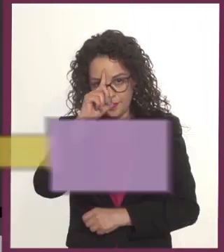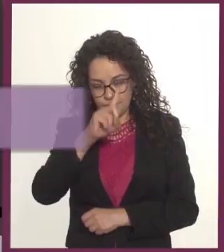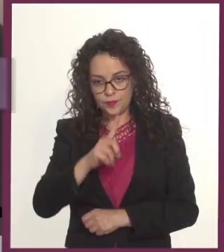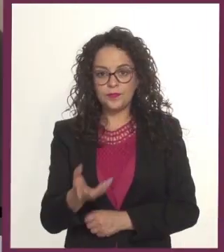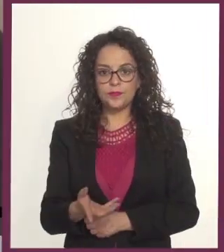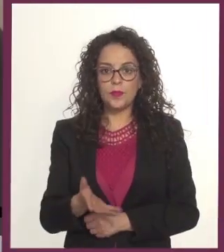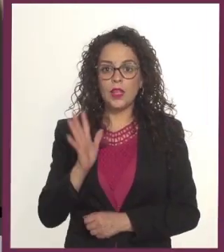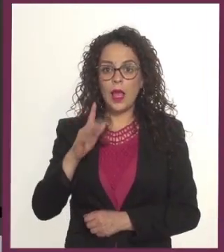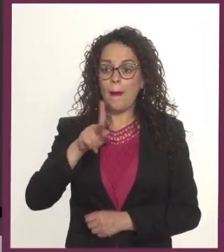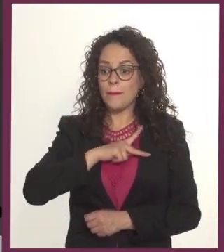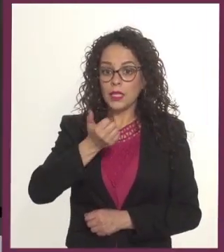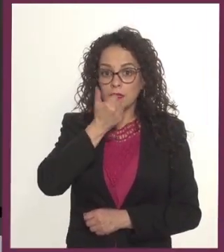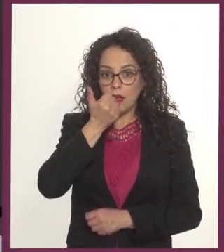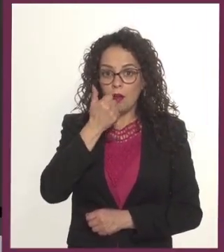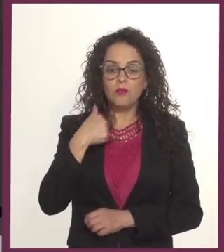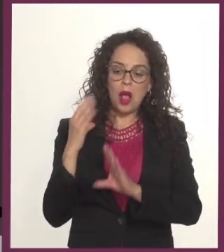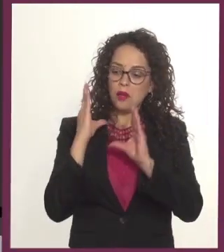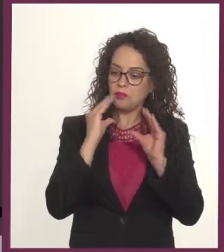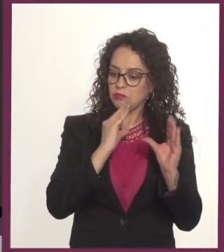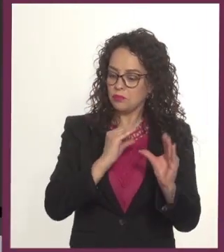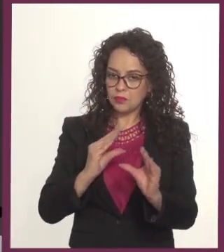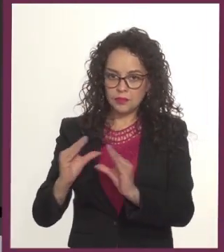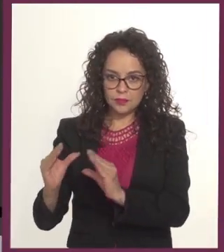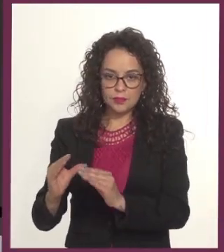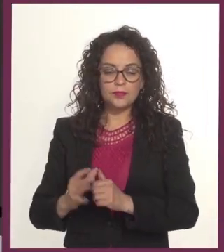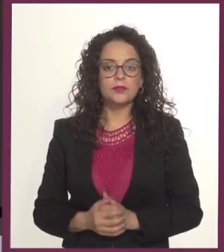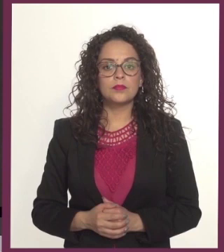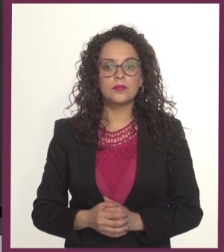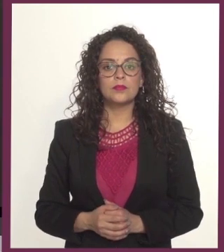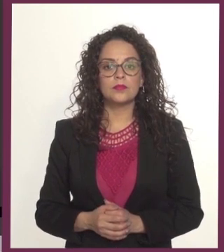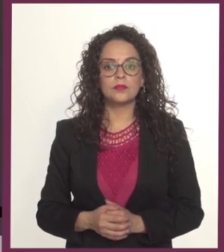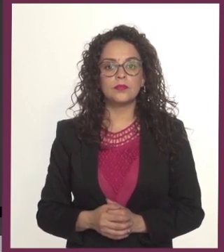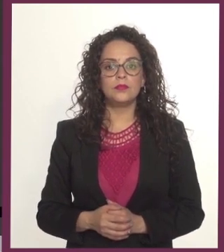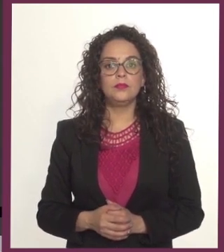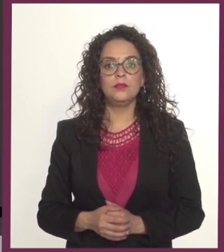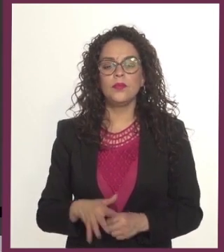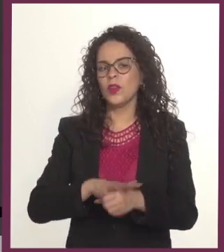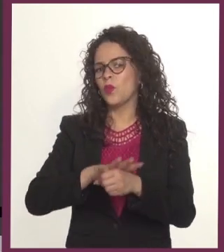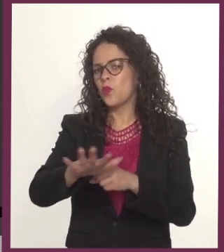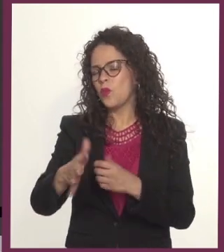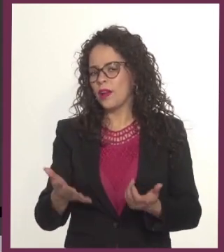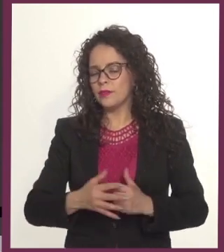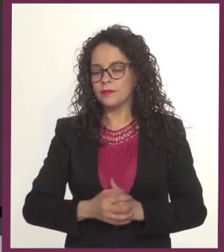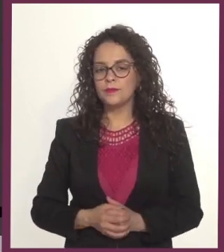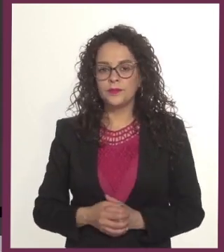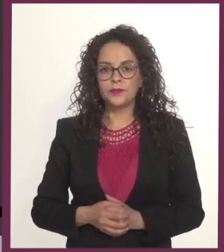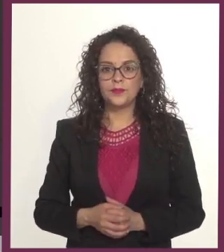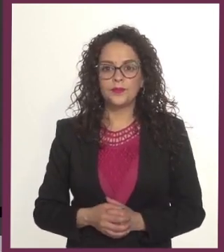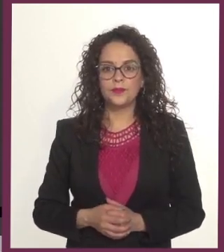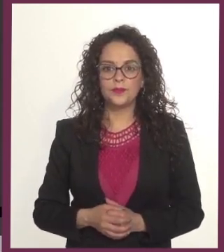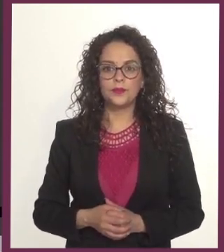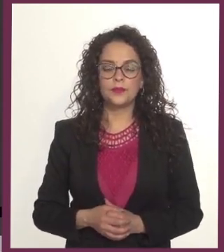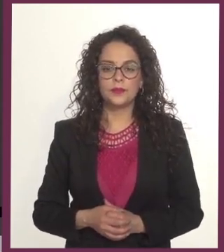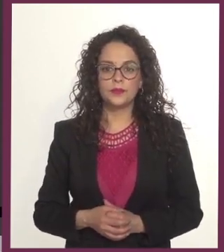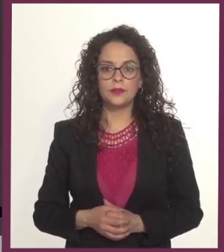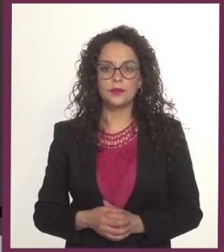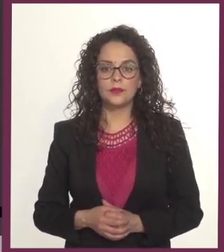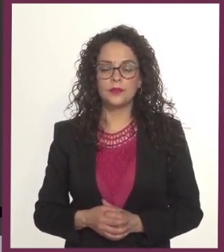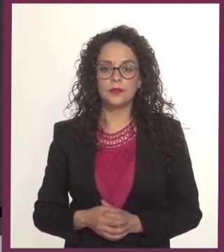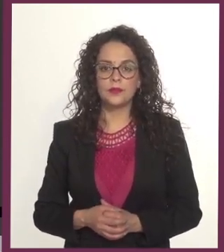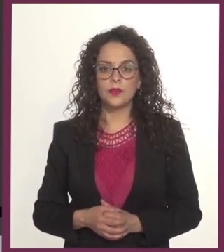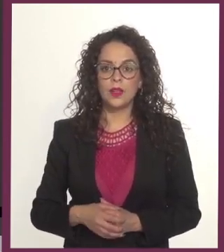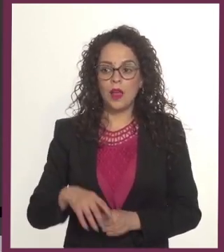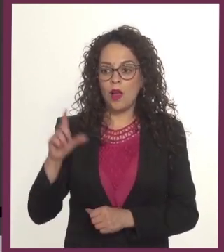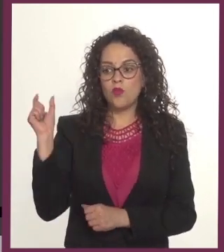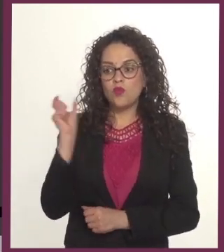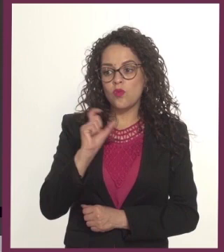Hay muchas técnicas en Google para mejorar la dicción. Yo les voy a decir lo que yo hago y que le he recomendado a